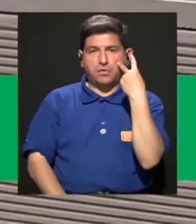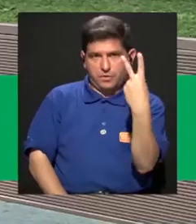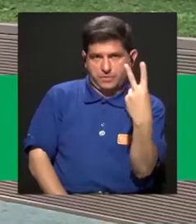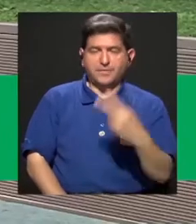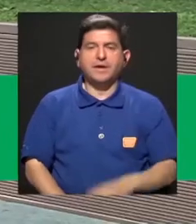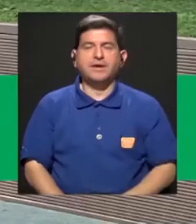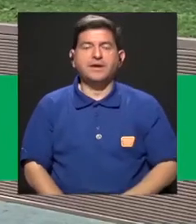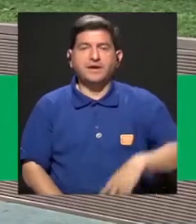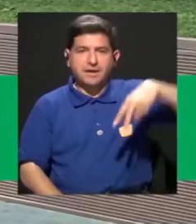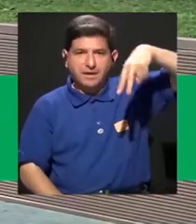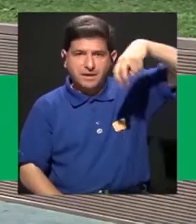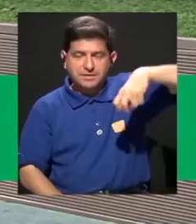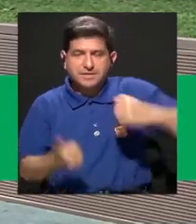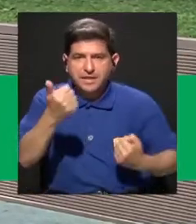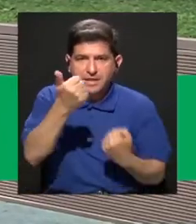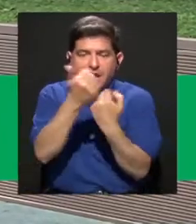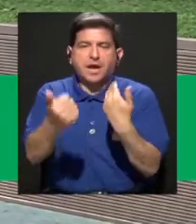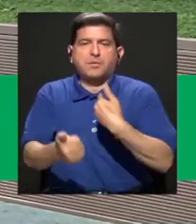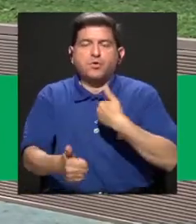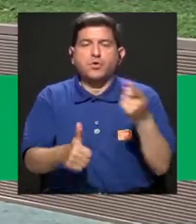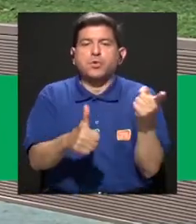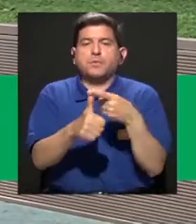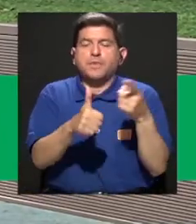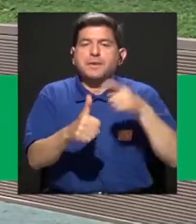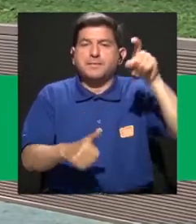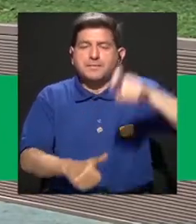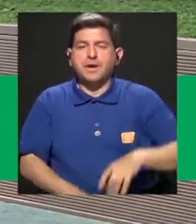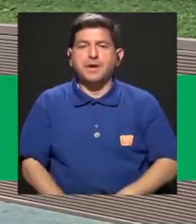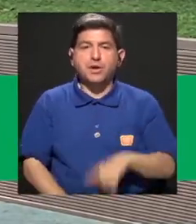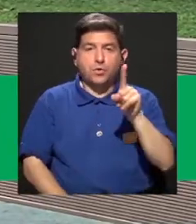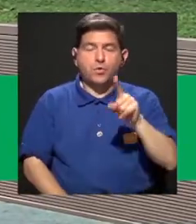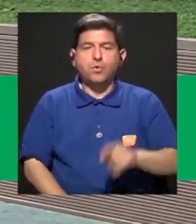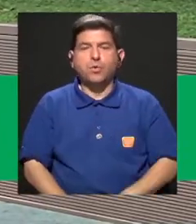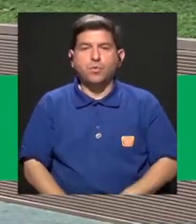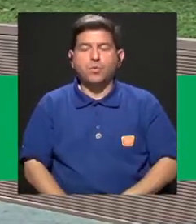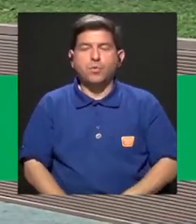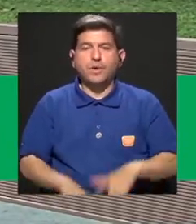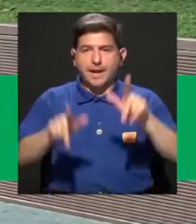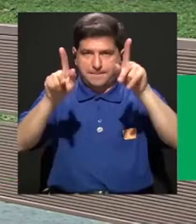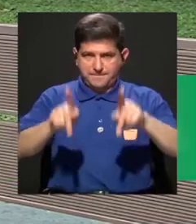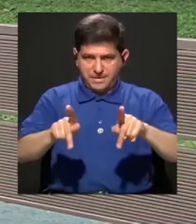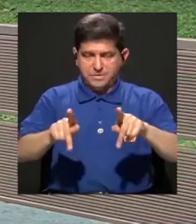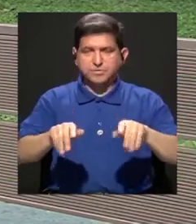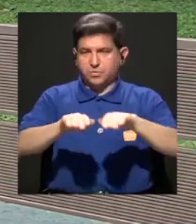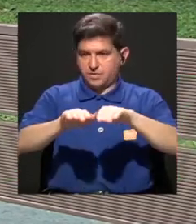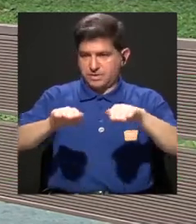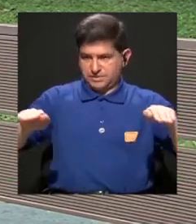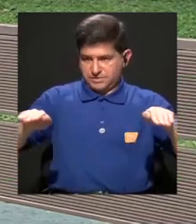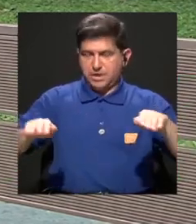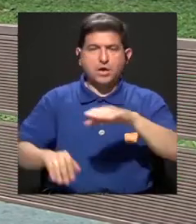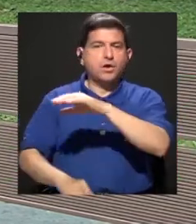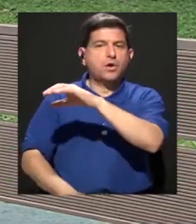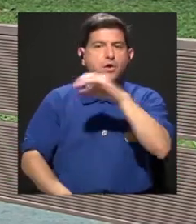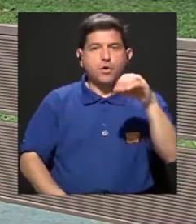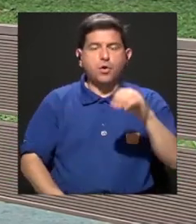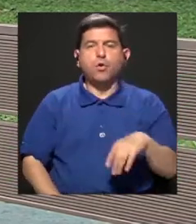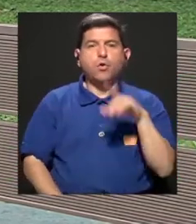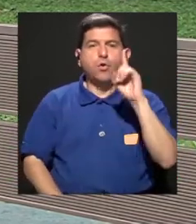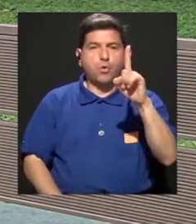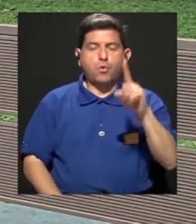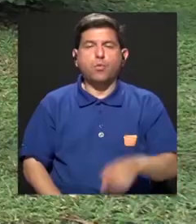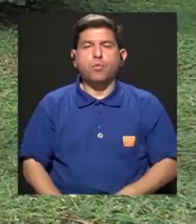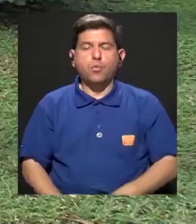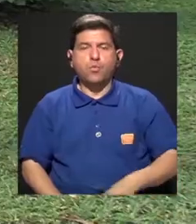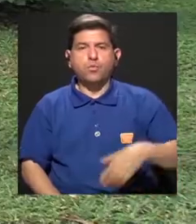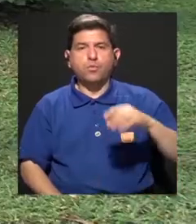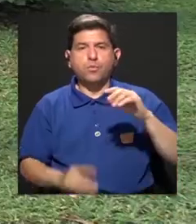vamos a realizar es la sentadilla con apoyo. Primero necesitamos una base, una persona, una